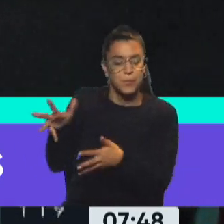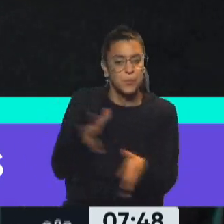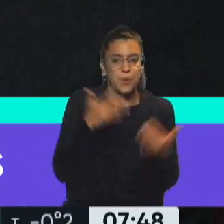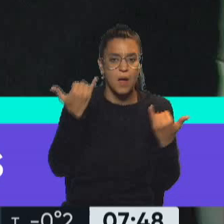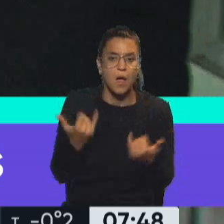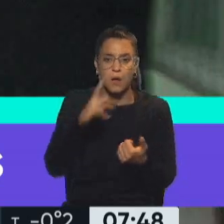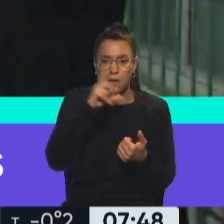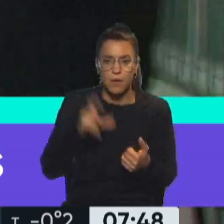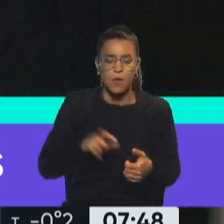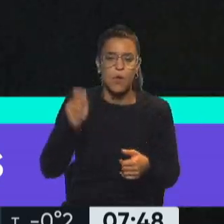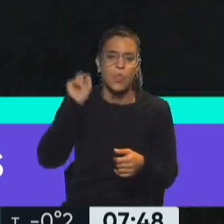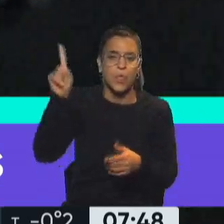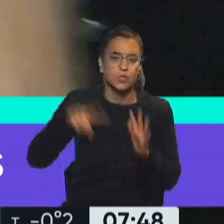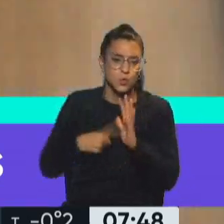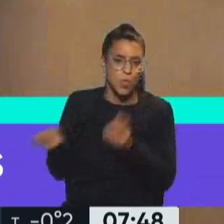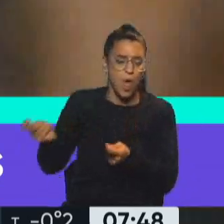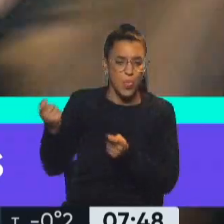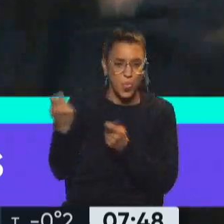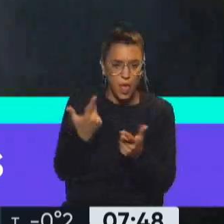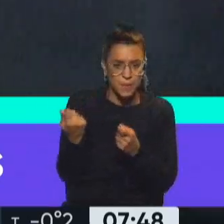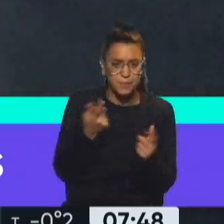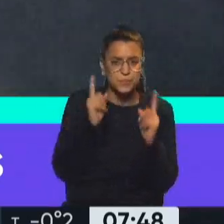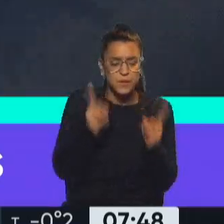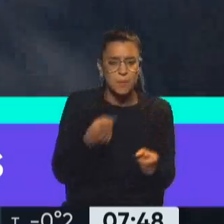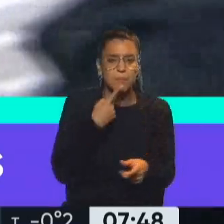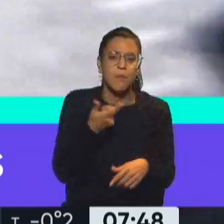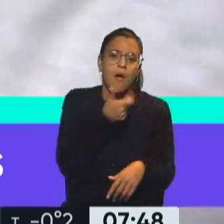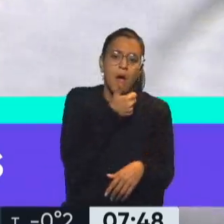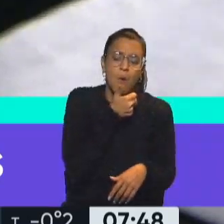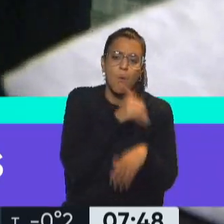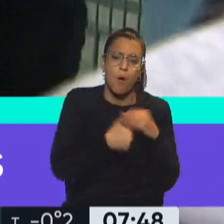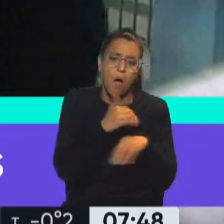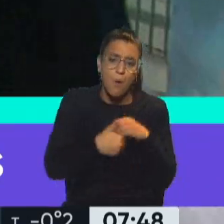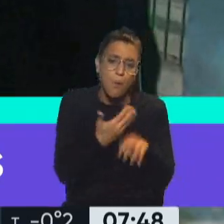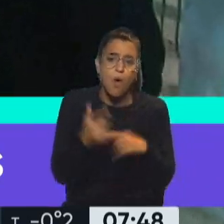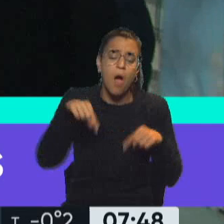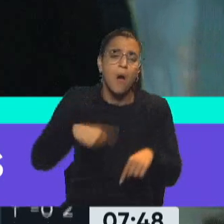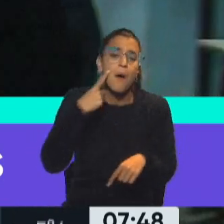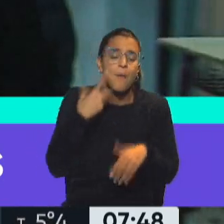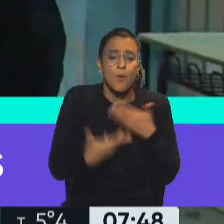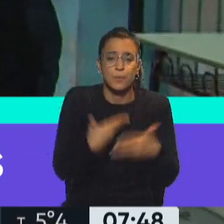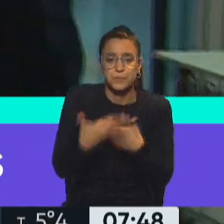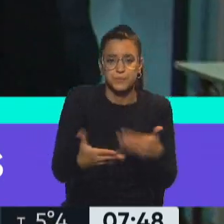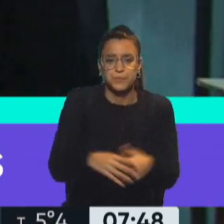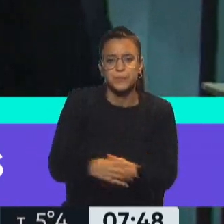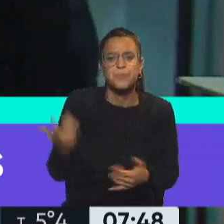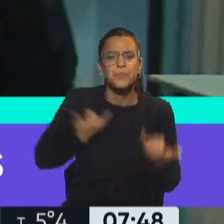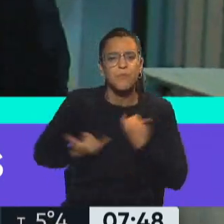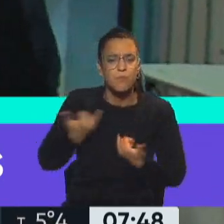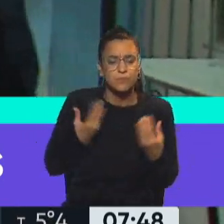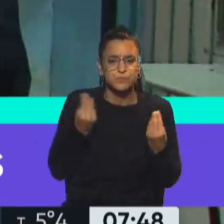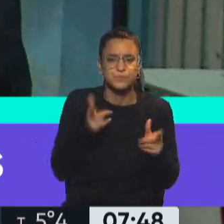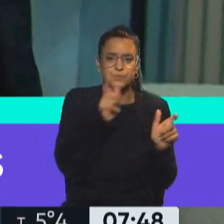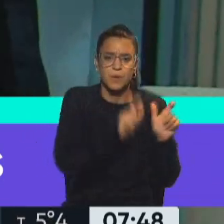provisión de alcohol en gel por parte de la ciudad, tenemos abundante provisión de agua y jabón, así que bueno, por ahora vamos bien. ¿Qué me puede contar del